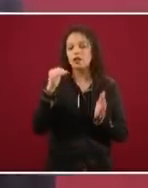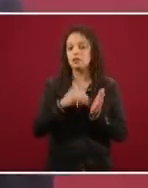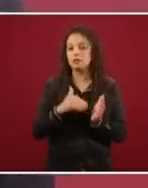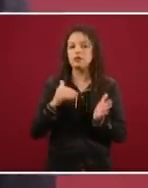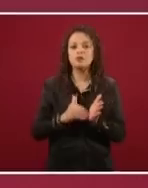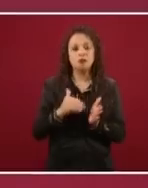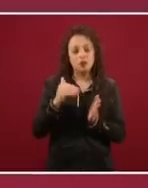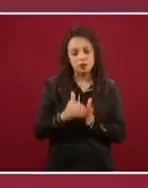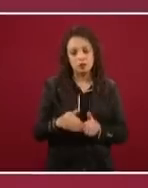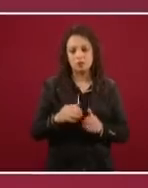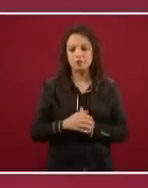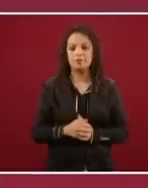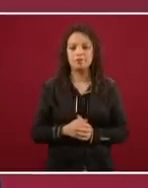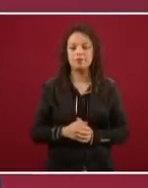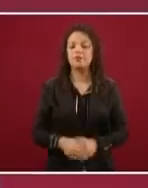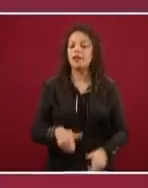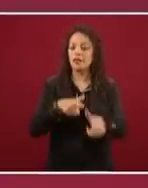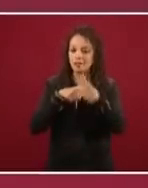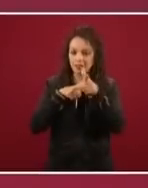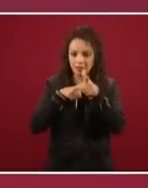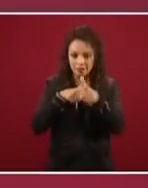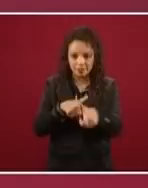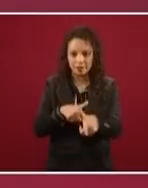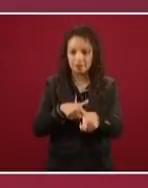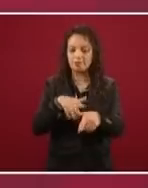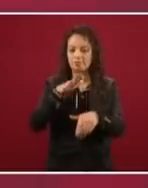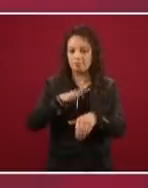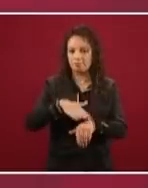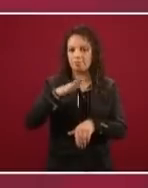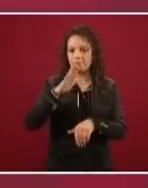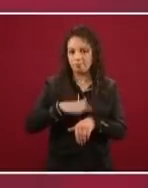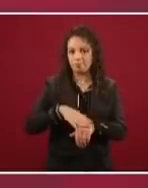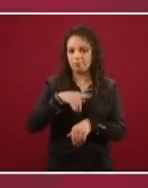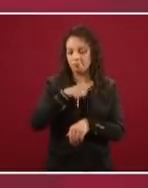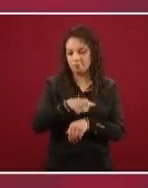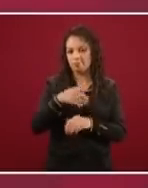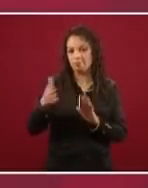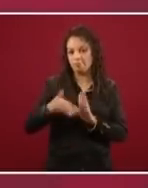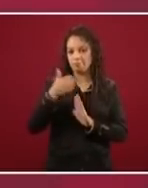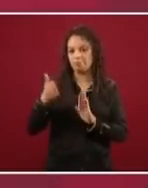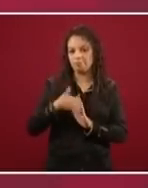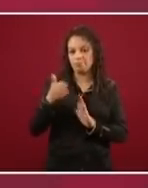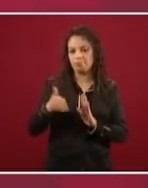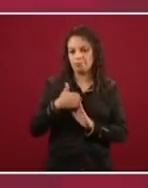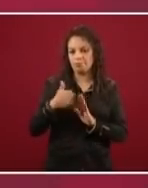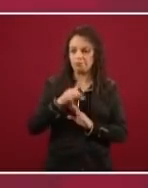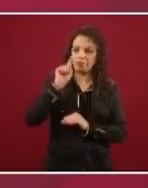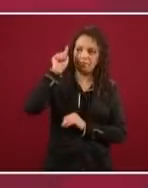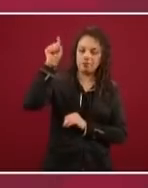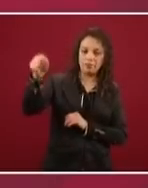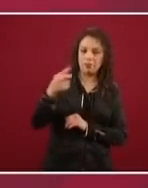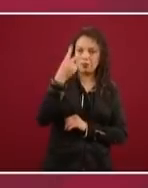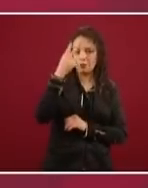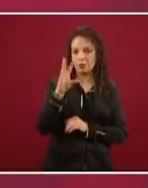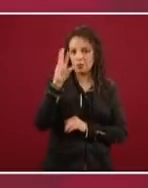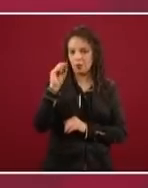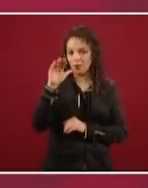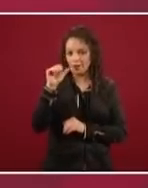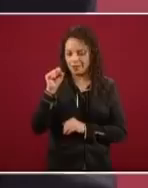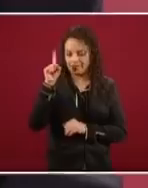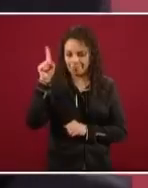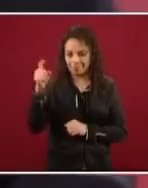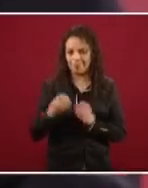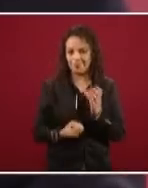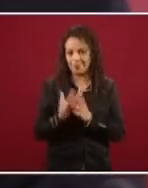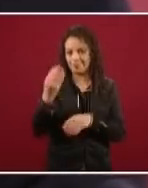y sigue en construcción la nueva refinería de dos bocas ya